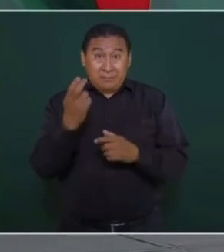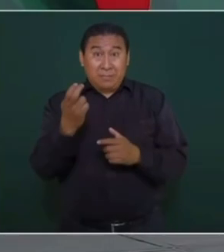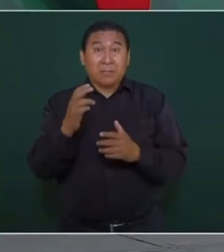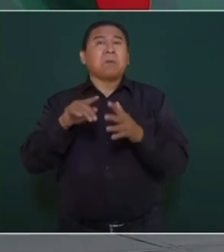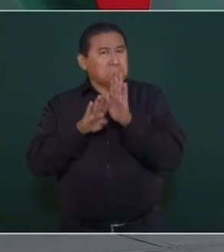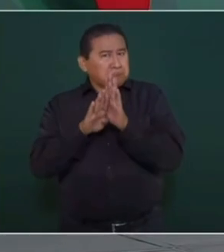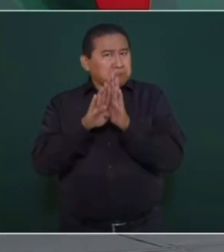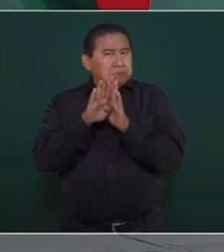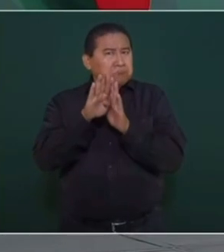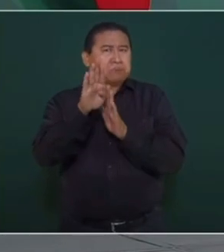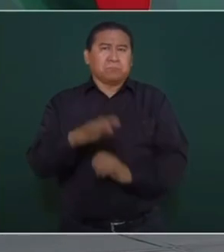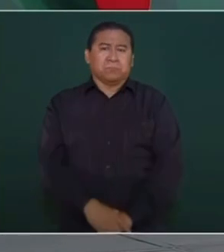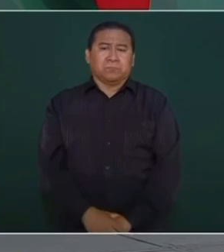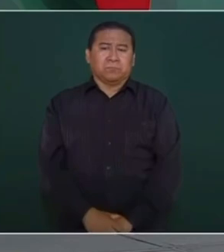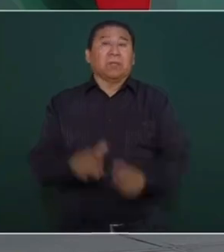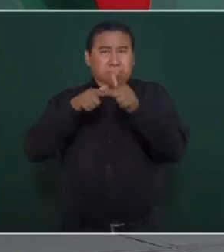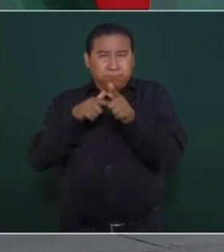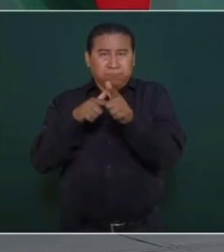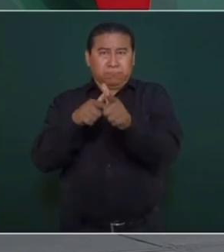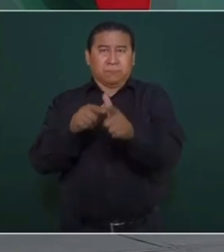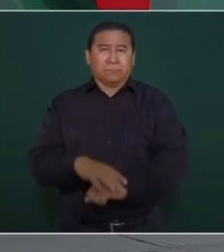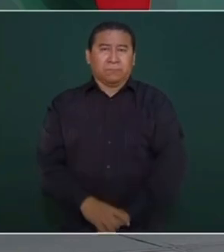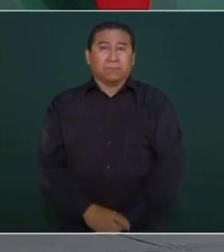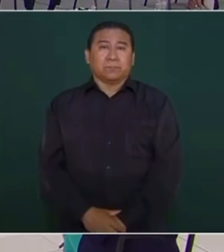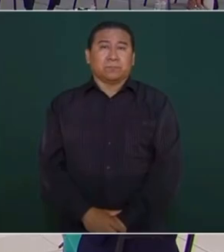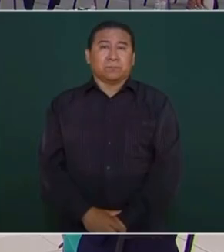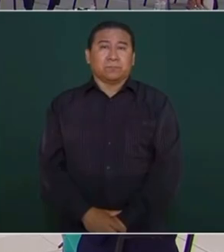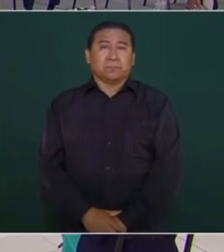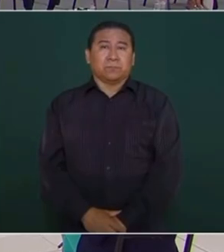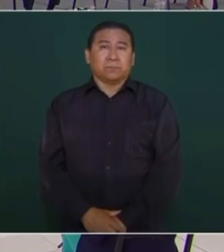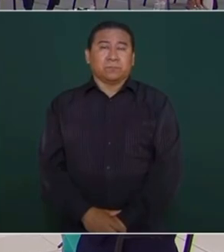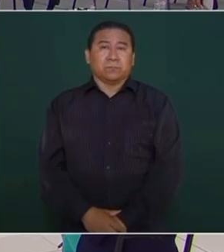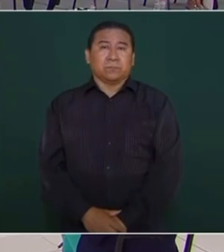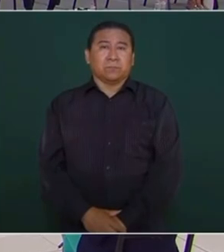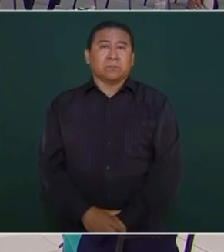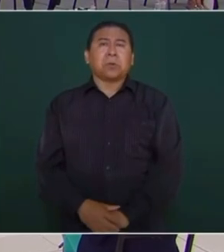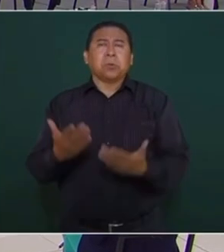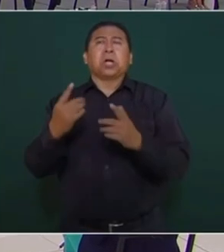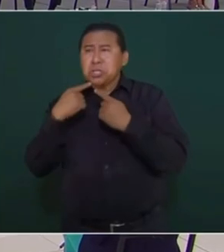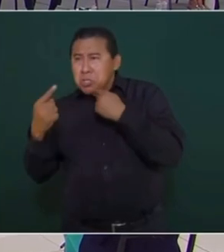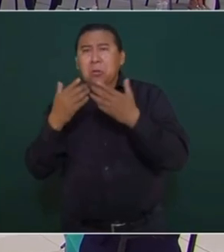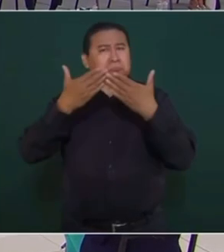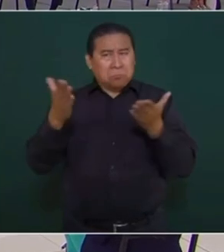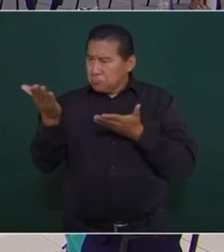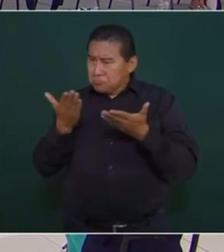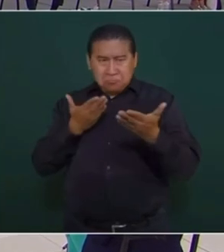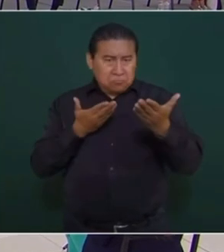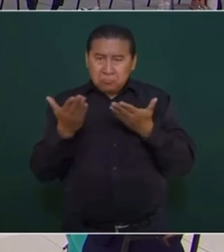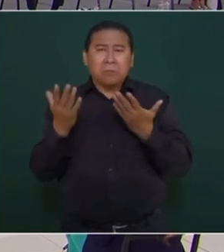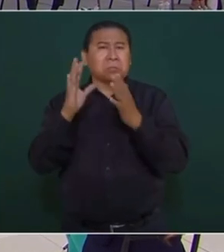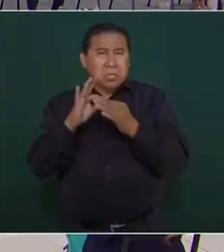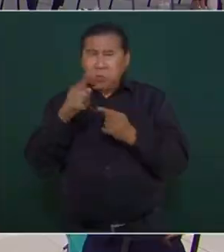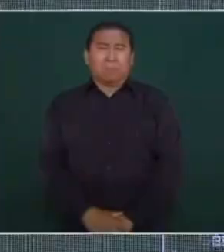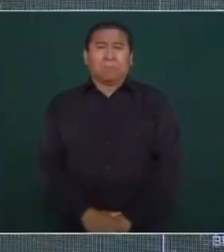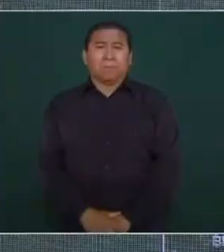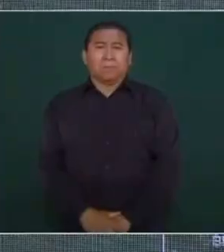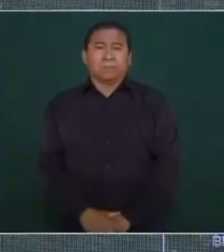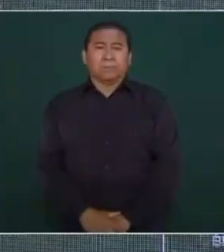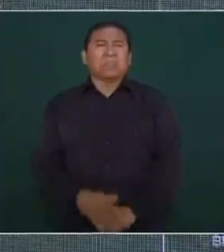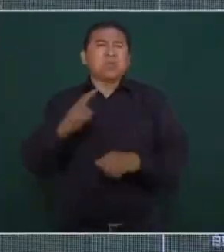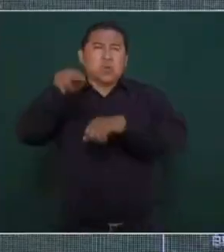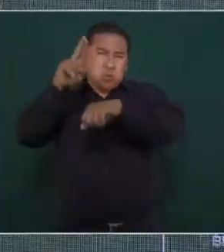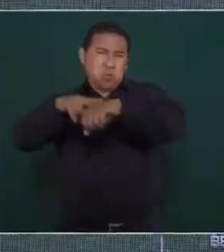embargo, pues vamos avanzando y vamos a continuar haciéndolo. Se está abierto al diálogo. Le hemos comentado a los auténticos